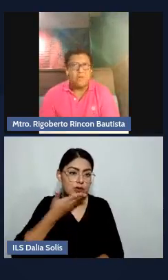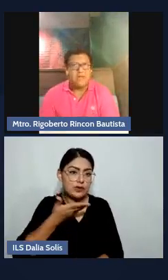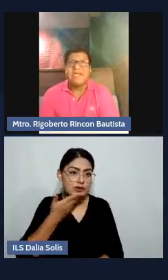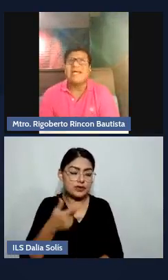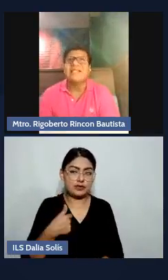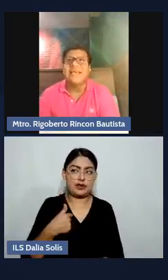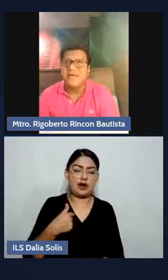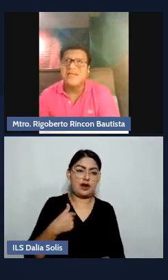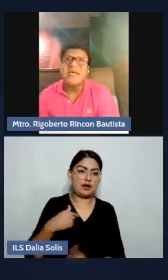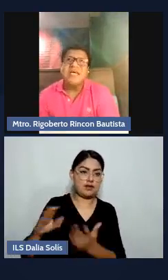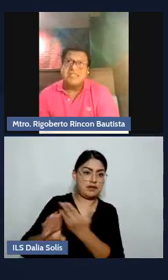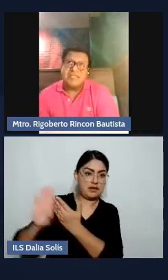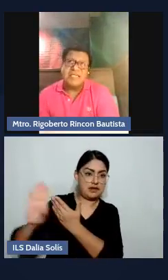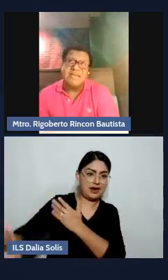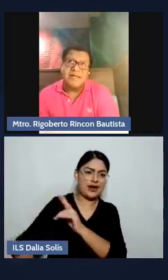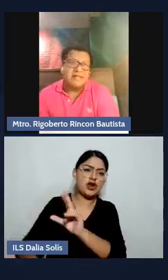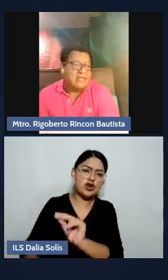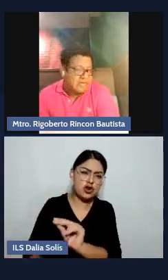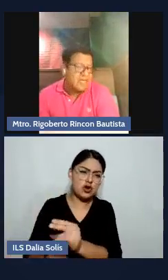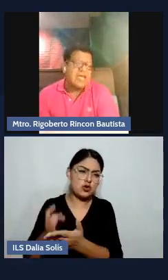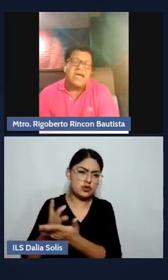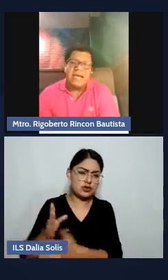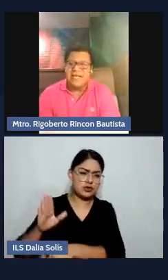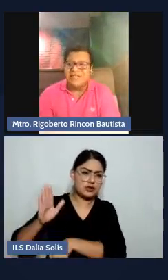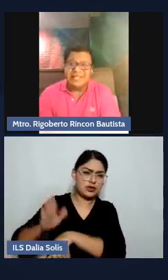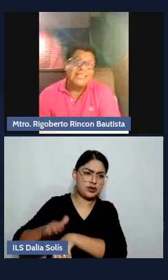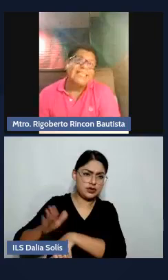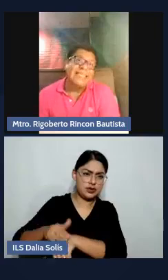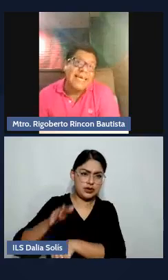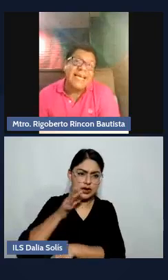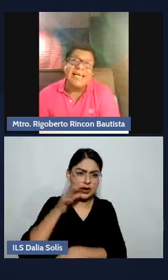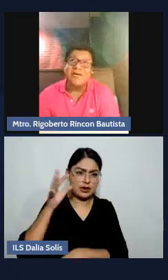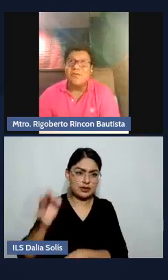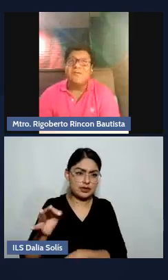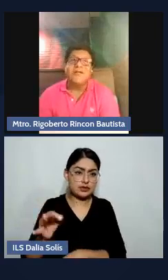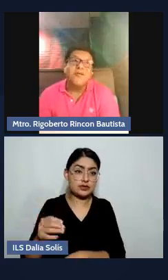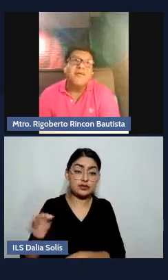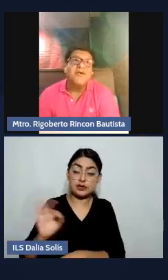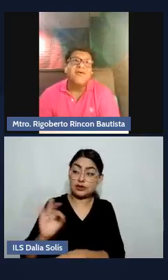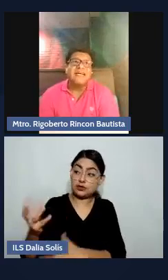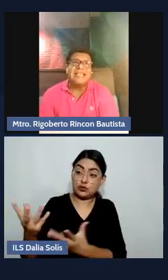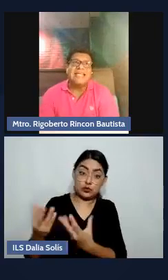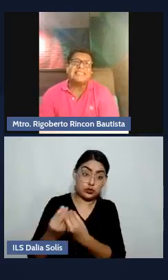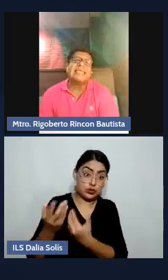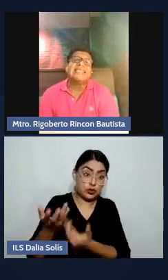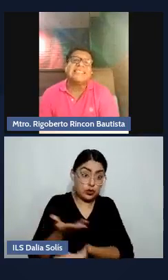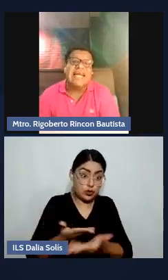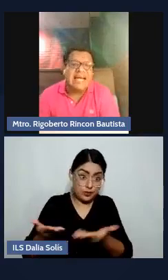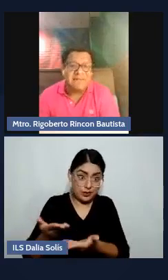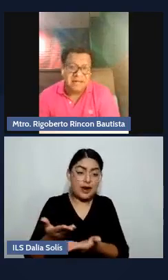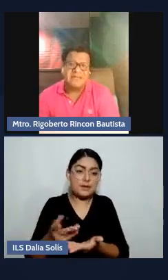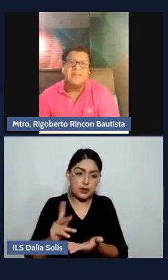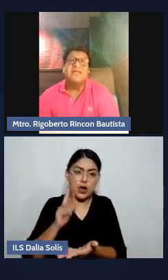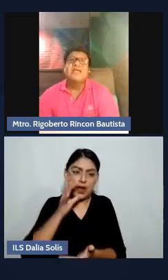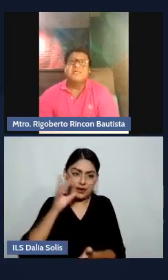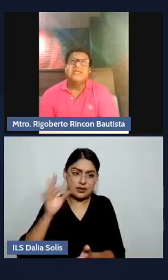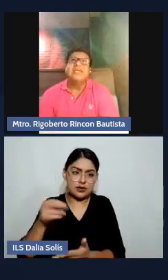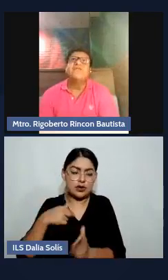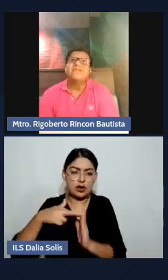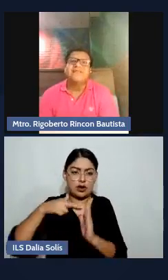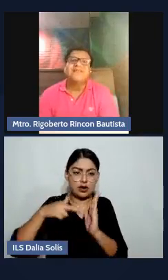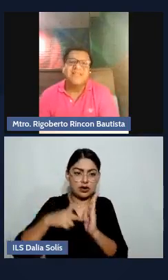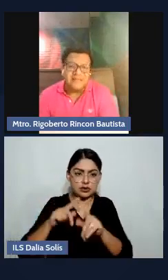ellos, sencillamente que el hecho de que quieran convivir conmigo, las reglas están cambiando. Ya no existe el